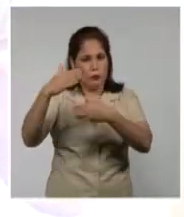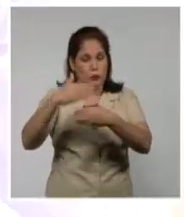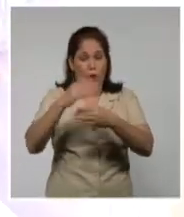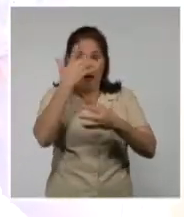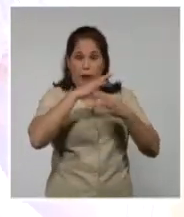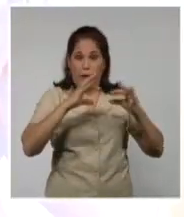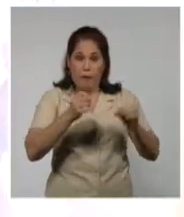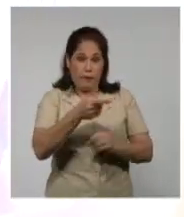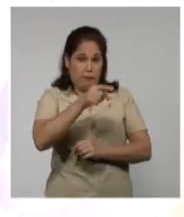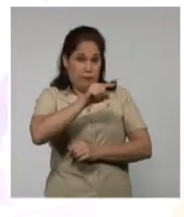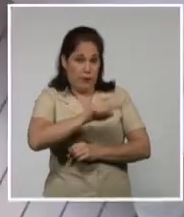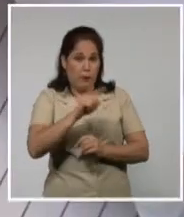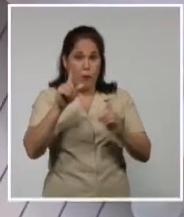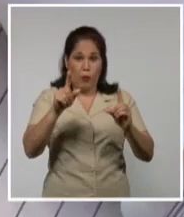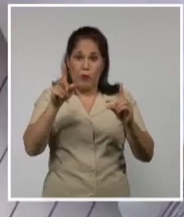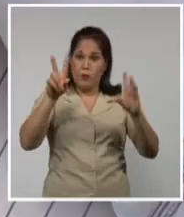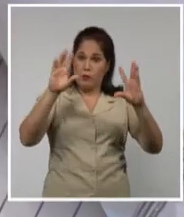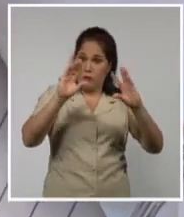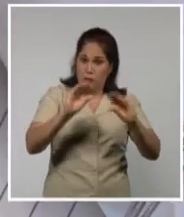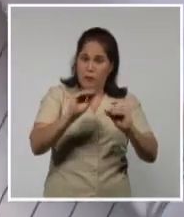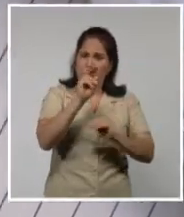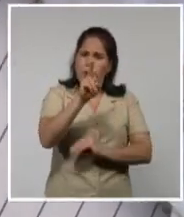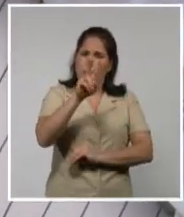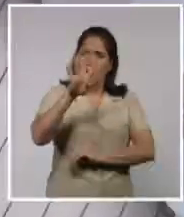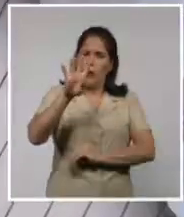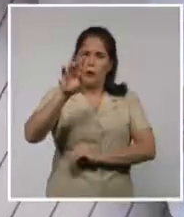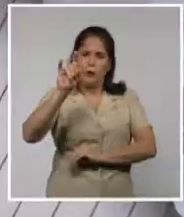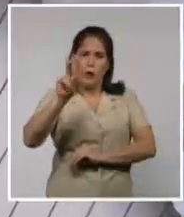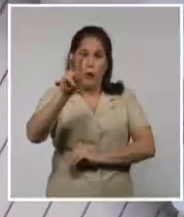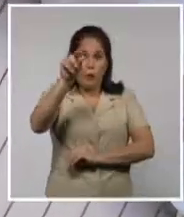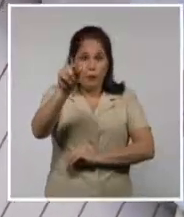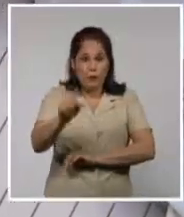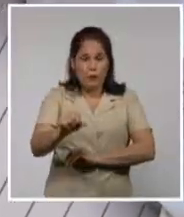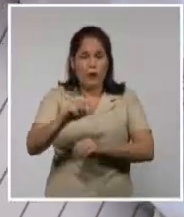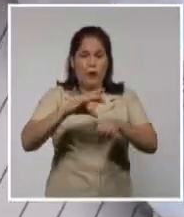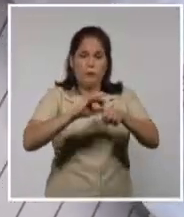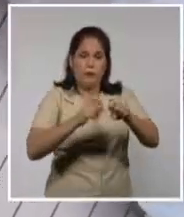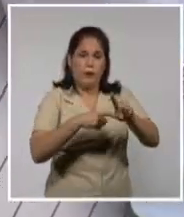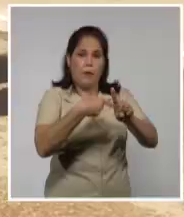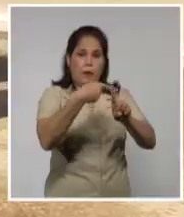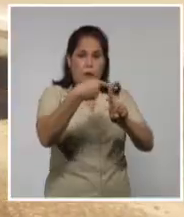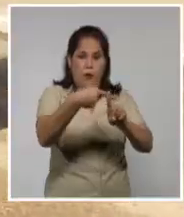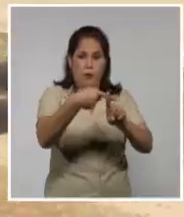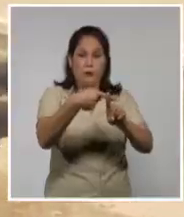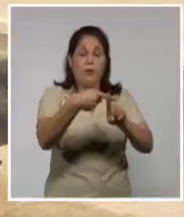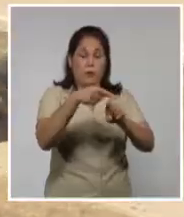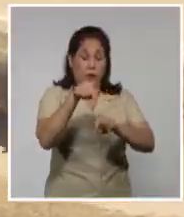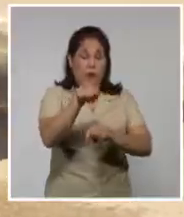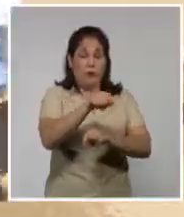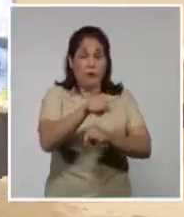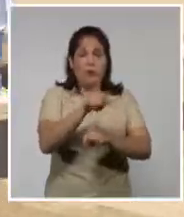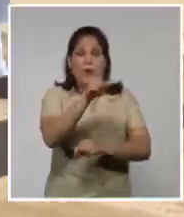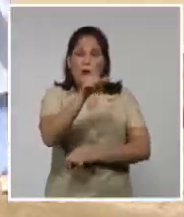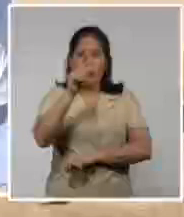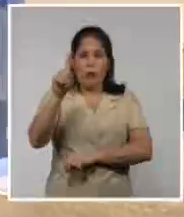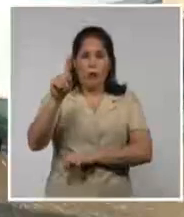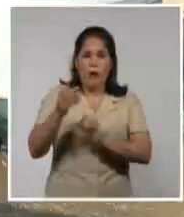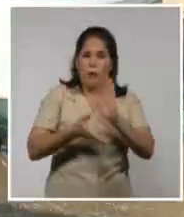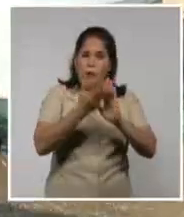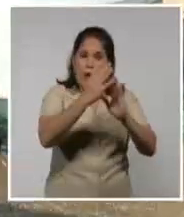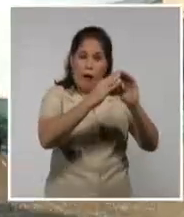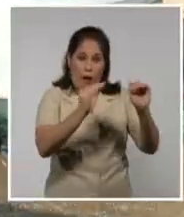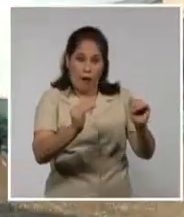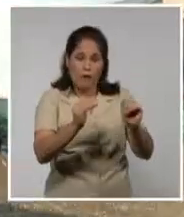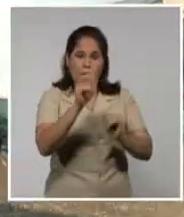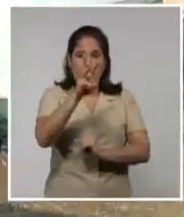cierre de este reporte registraba 242 personas positivas al nuevo coronavirus con 110 altas clínicas